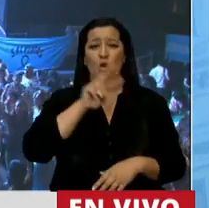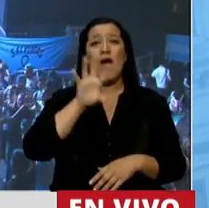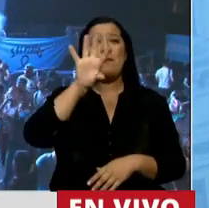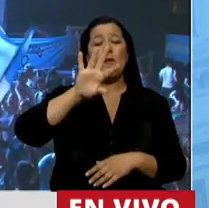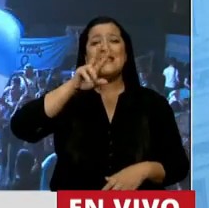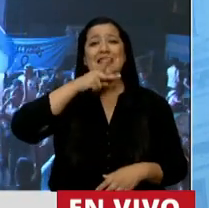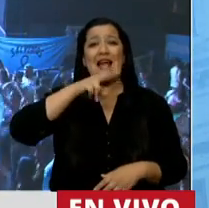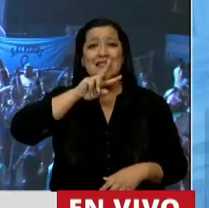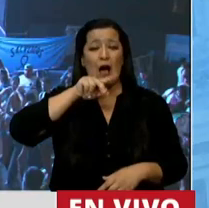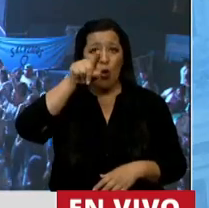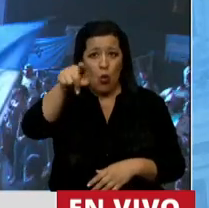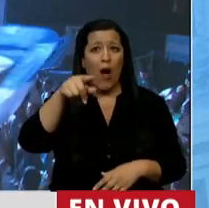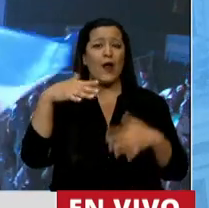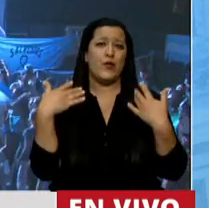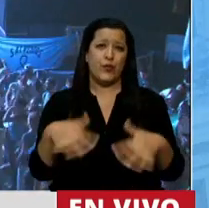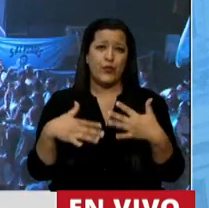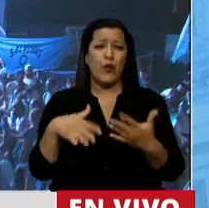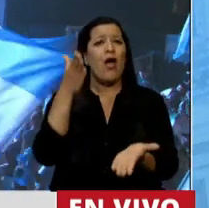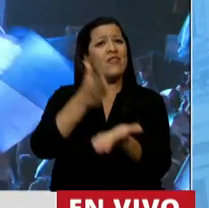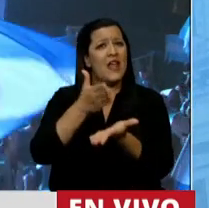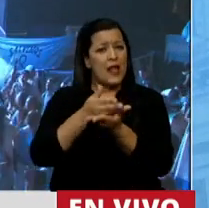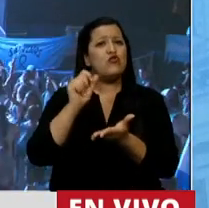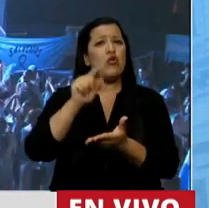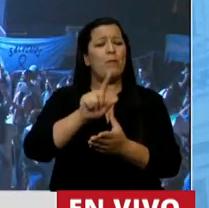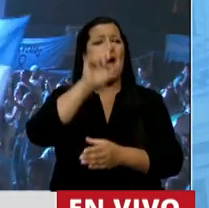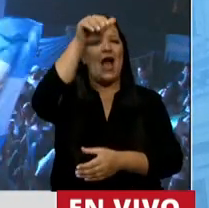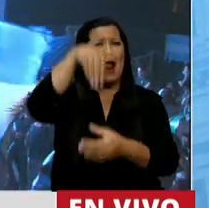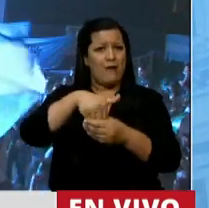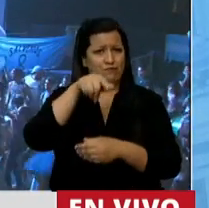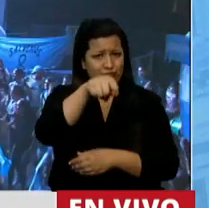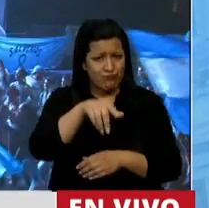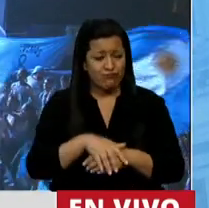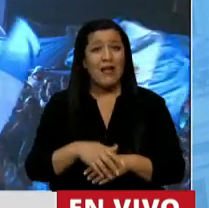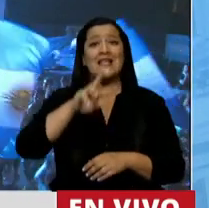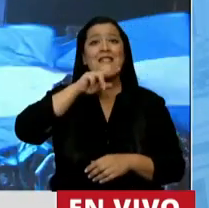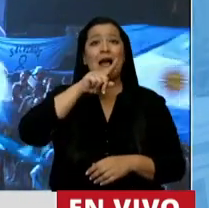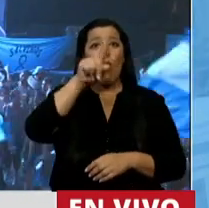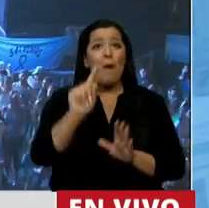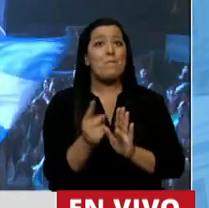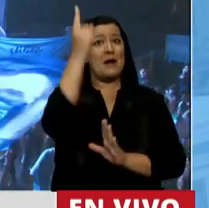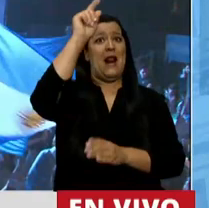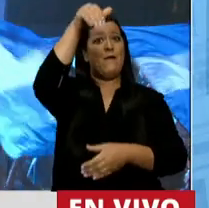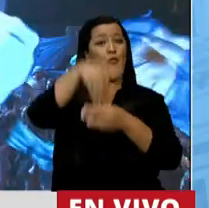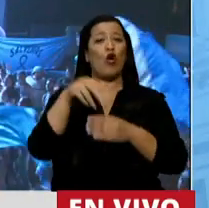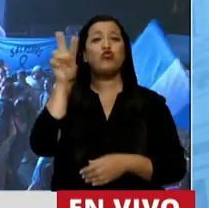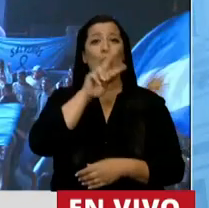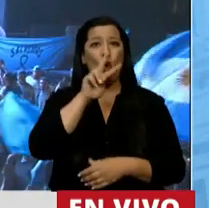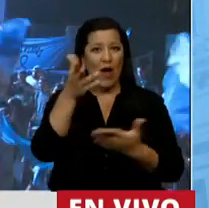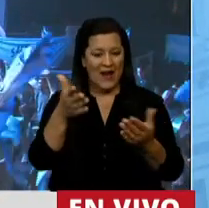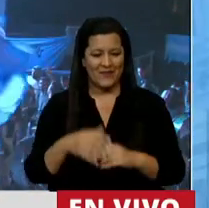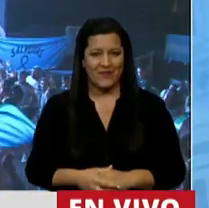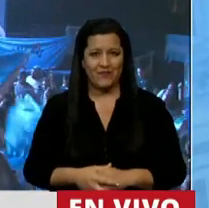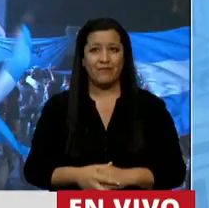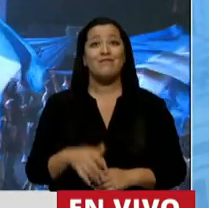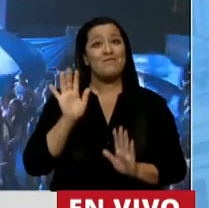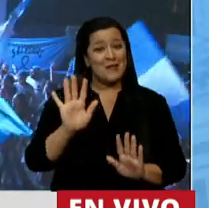San Juan, donde se amplió el derecho al sufragio. En San Juan fue donde las mujeres votaron por primera vez.